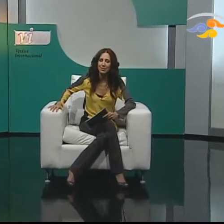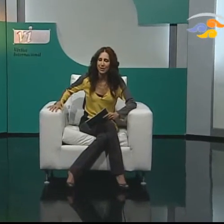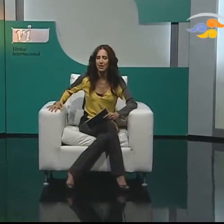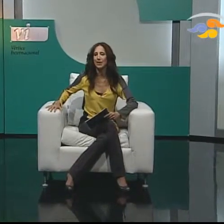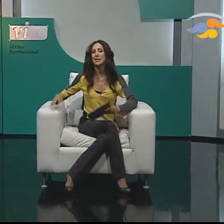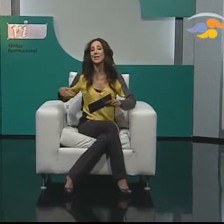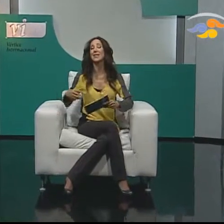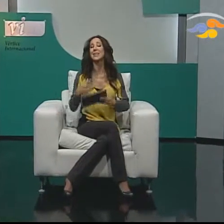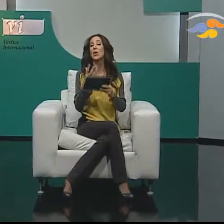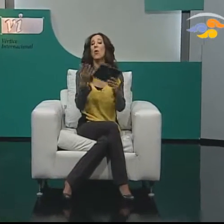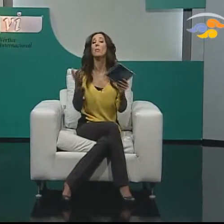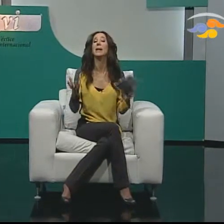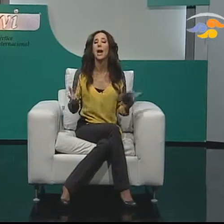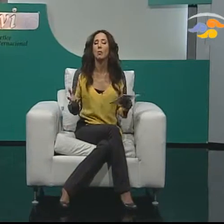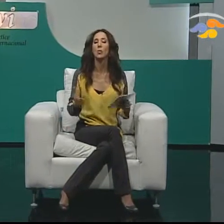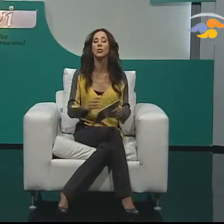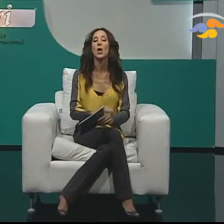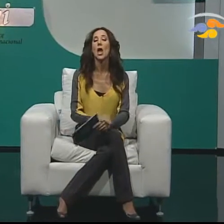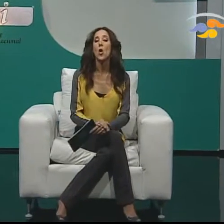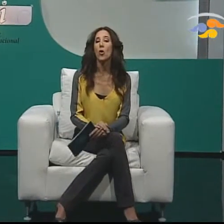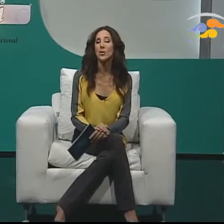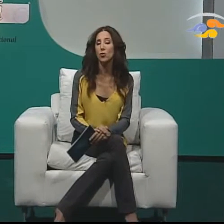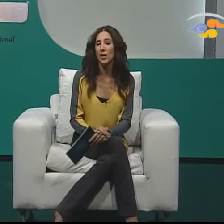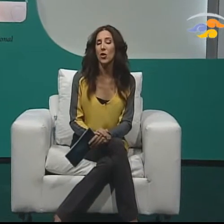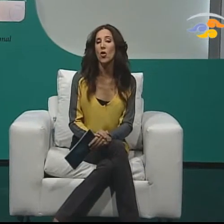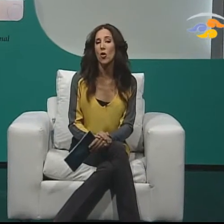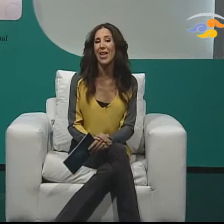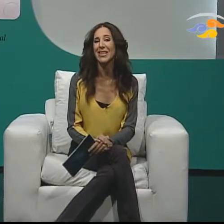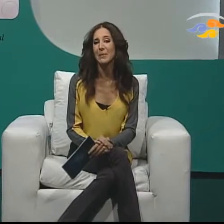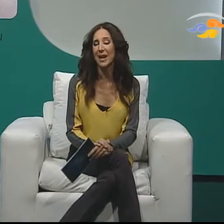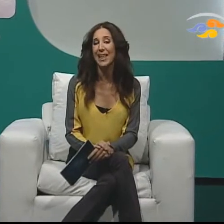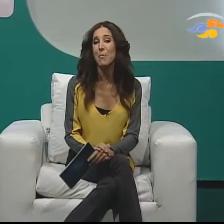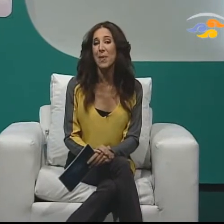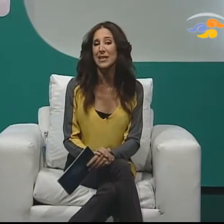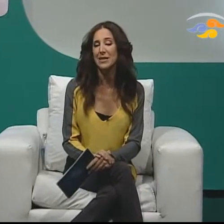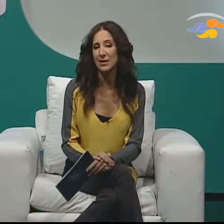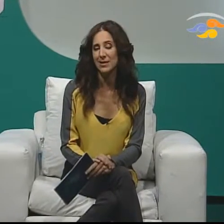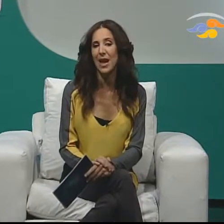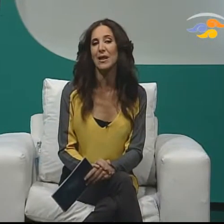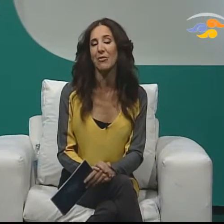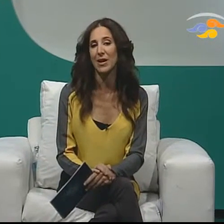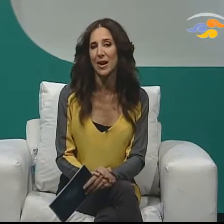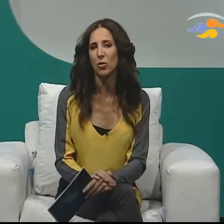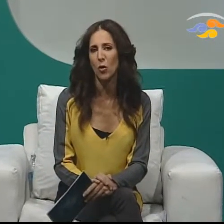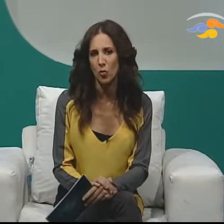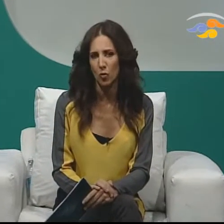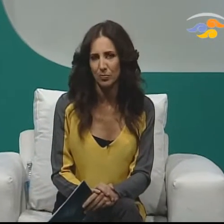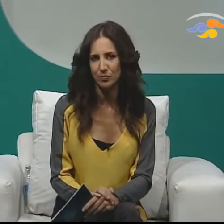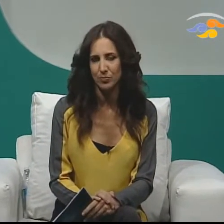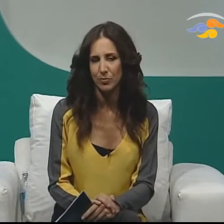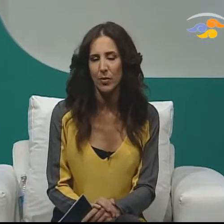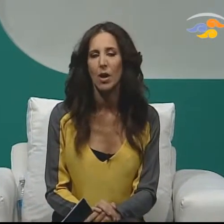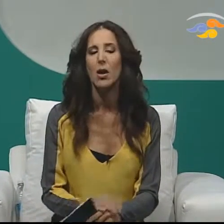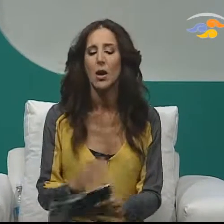ser entendida si es que no miramos lo que sucedió con la desbancada presidencial de Fernando